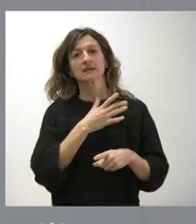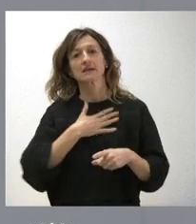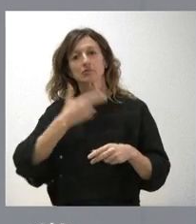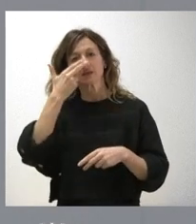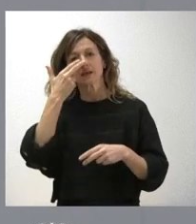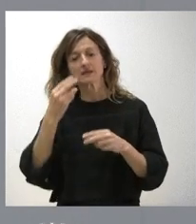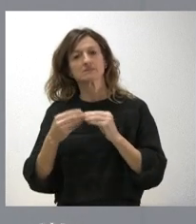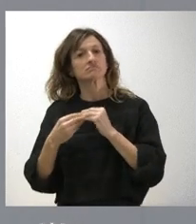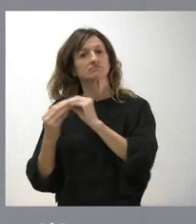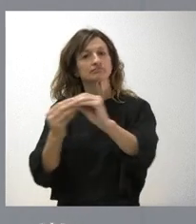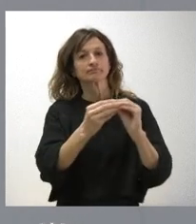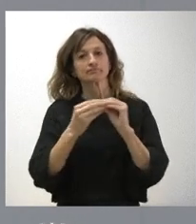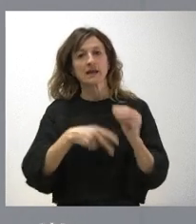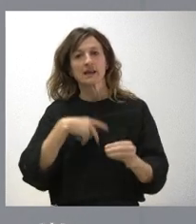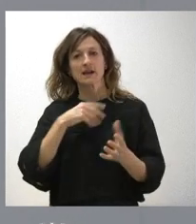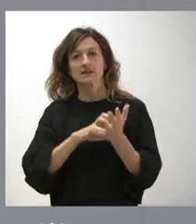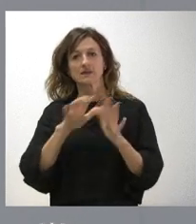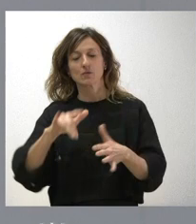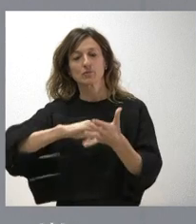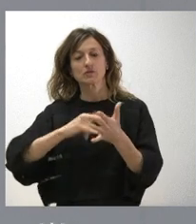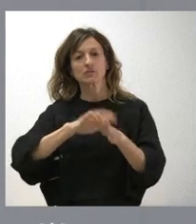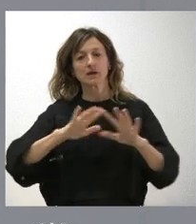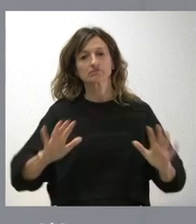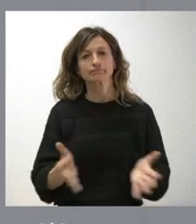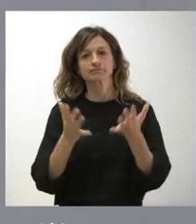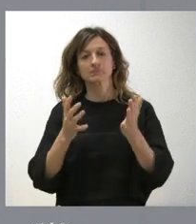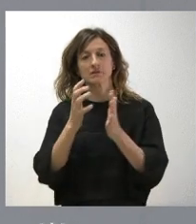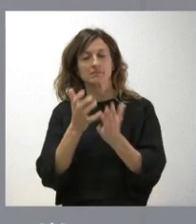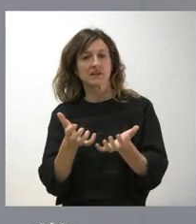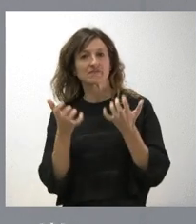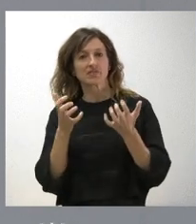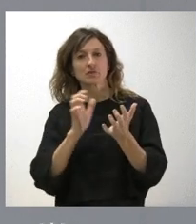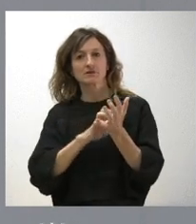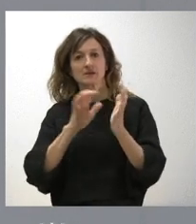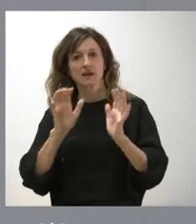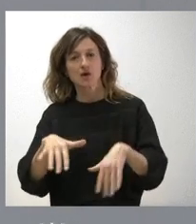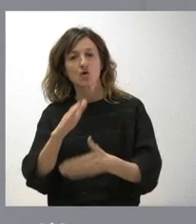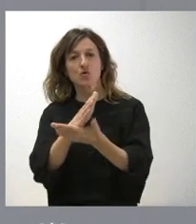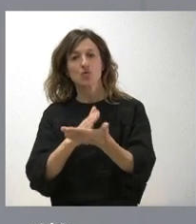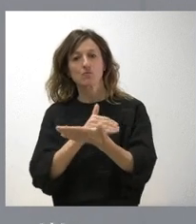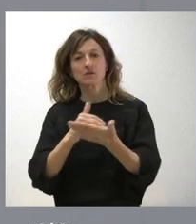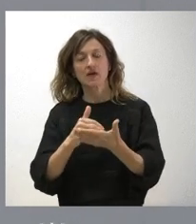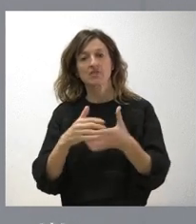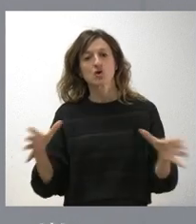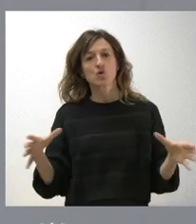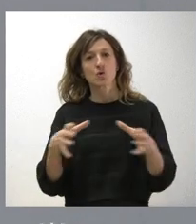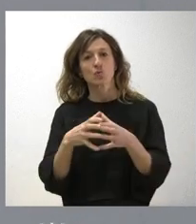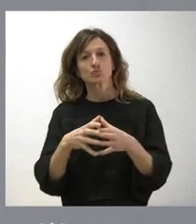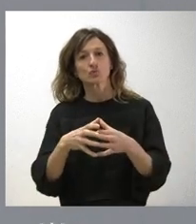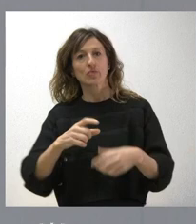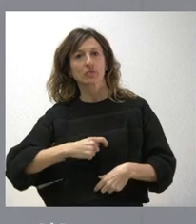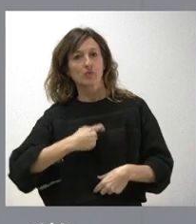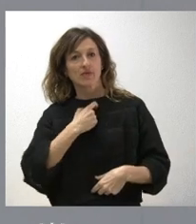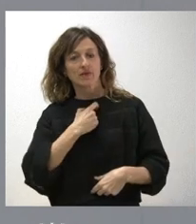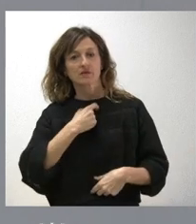general de Castilla y león son proyectos para beneficiar a la comunidad Autónoma para beneficiar a Castilla y León para beneficiar Al conjunto de los ciudadanos que aquí Residen y